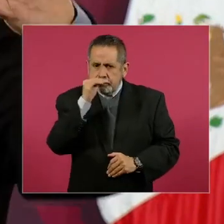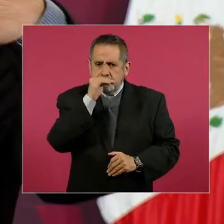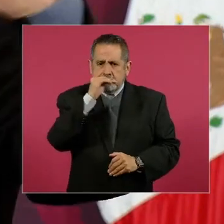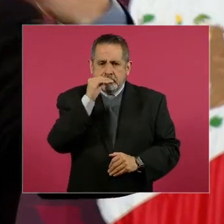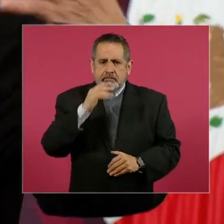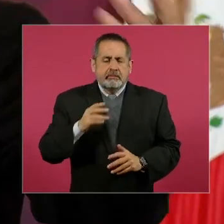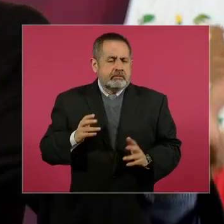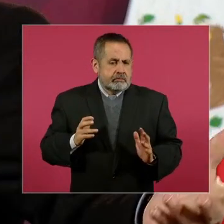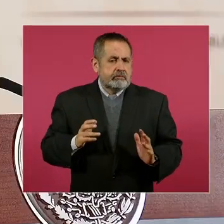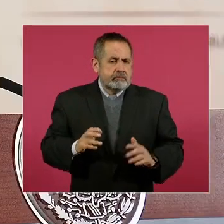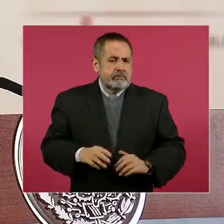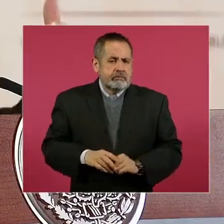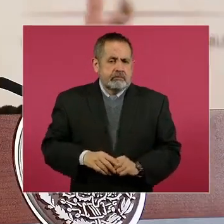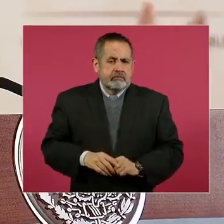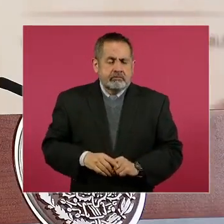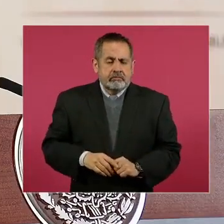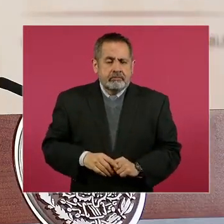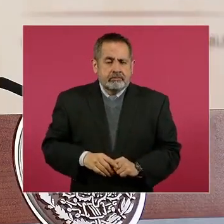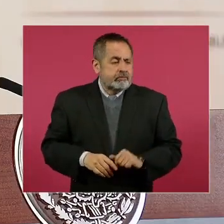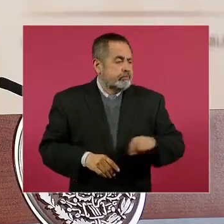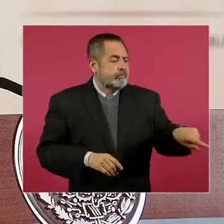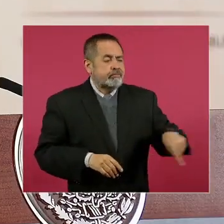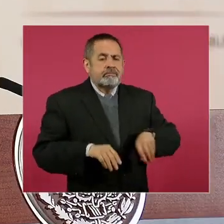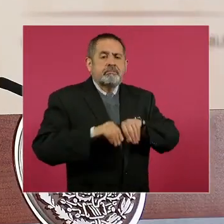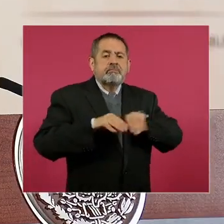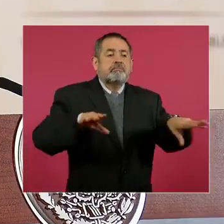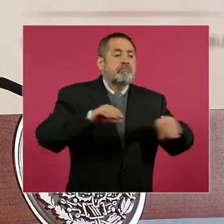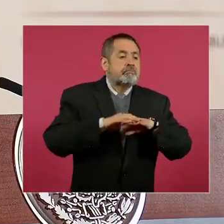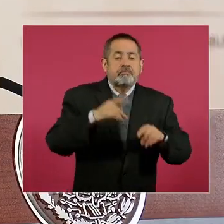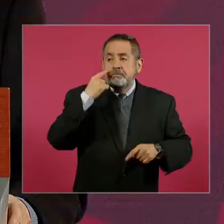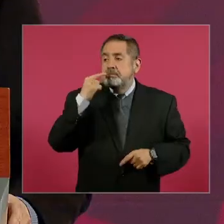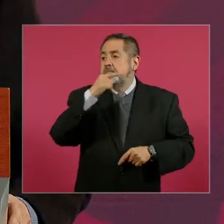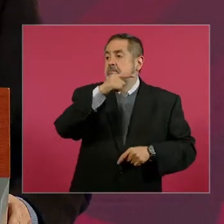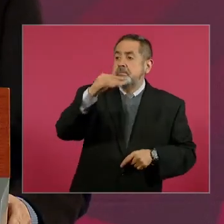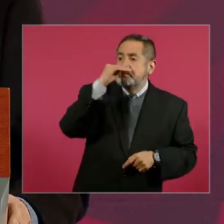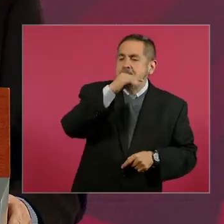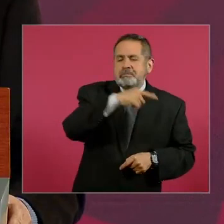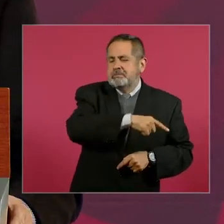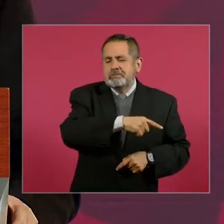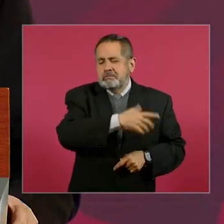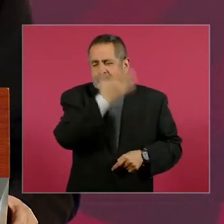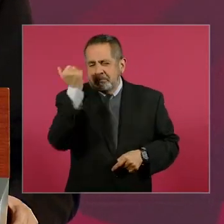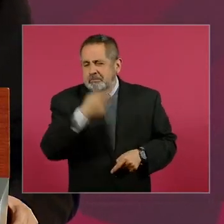Nada más que esto, pues no se sabe. La gente sí,